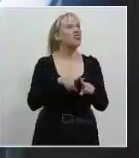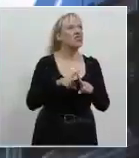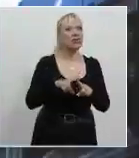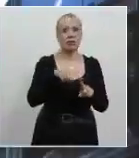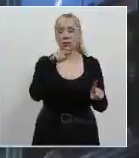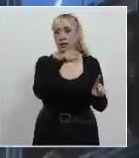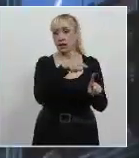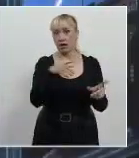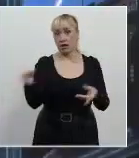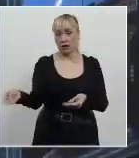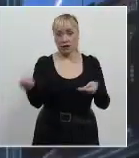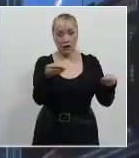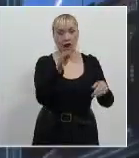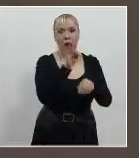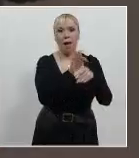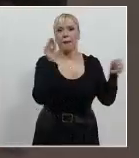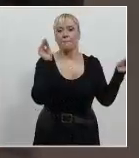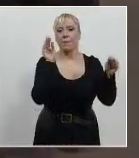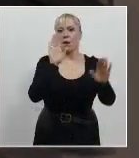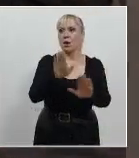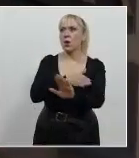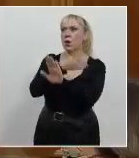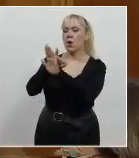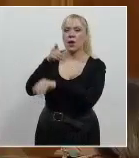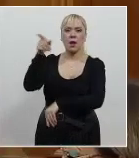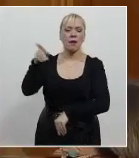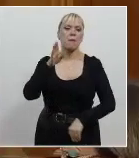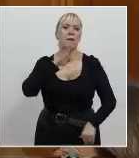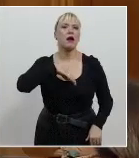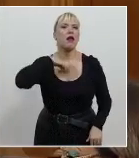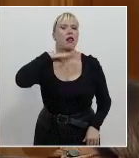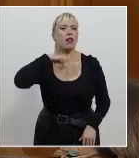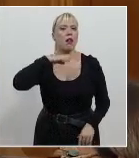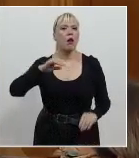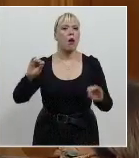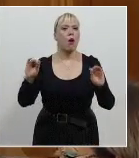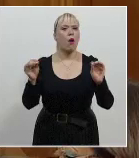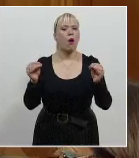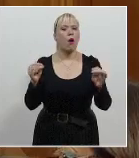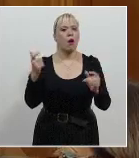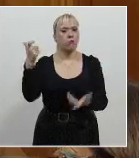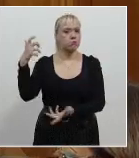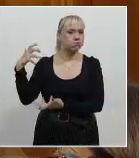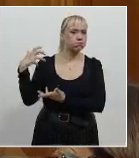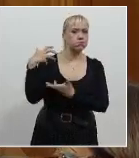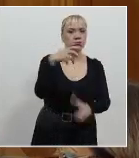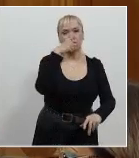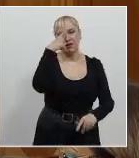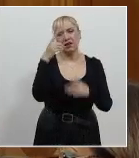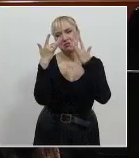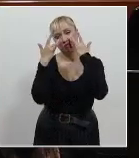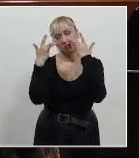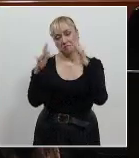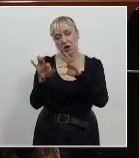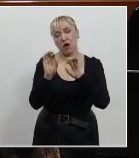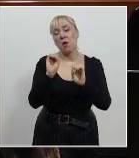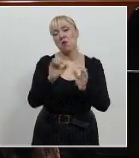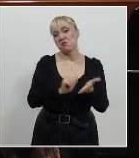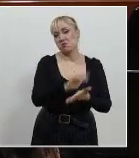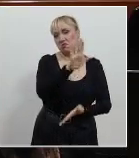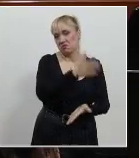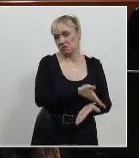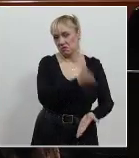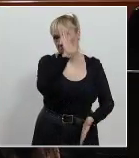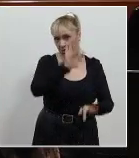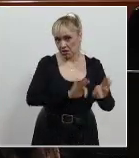juicio de amparo indirecto, en el que se reclama la omisión de la Junta Laboral de dictar el laudo en el juicio respectivo, es aquel que tenga